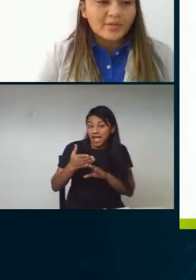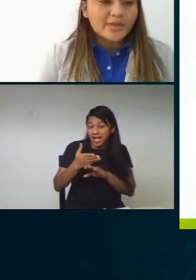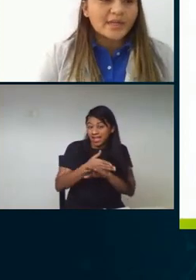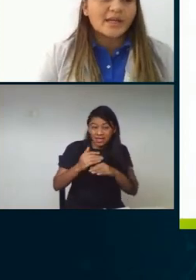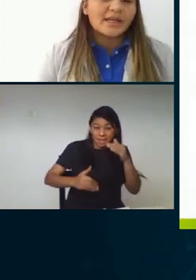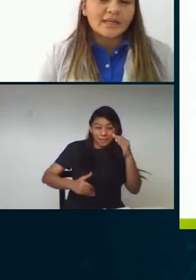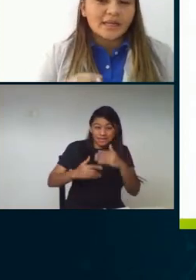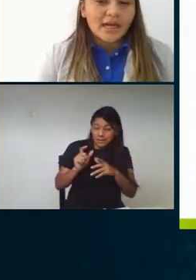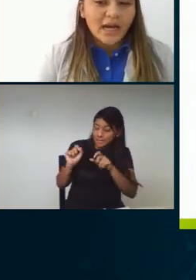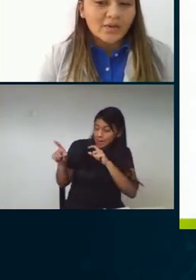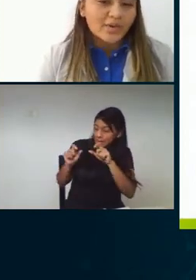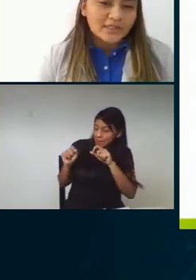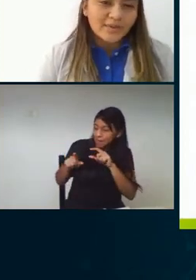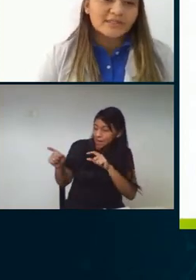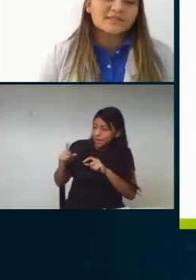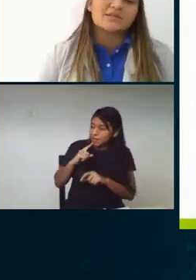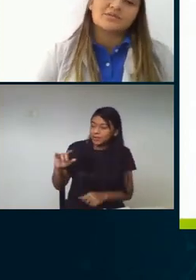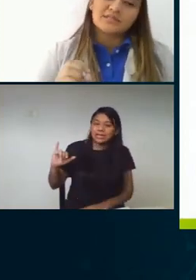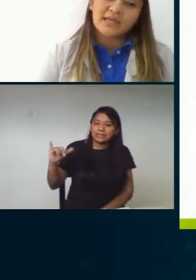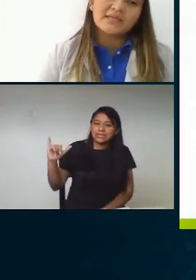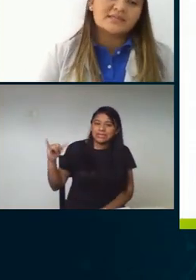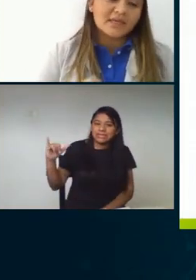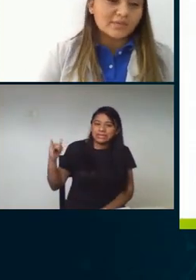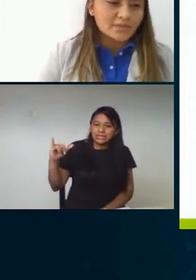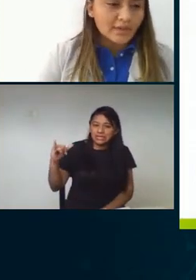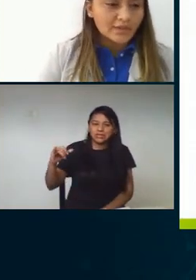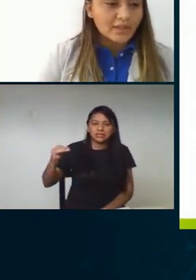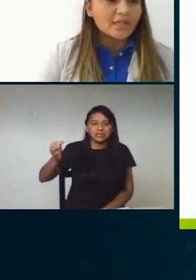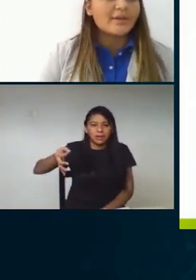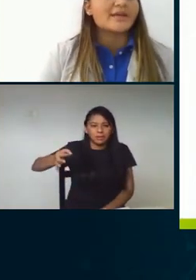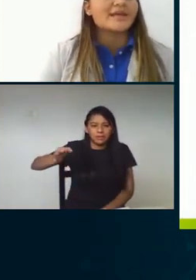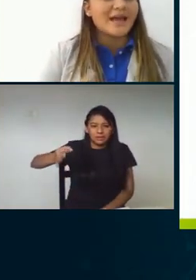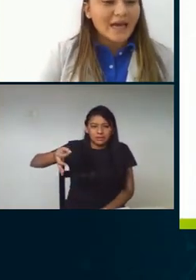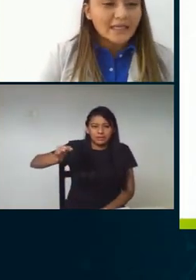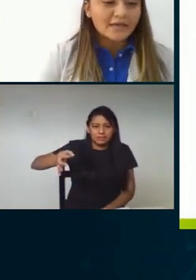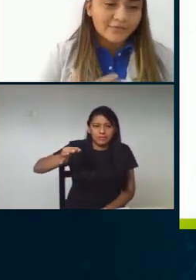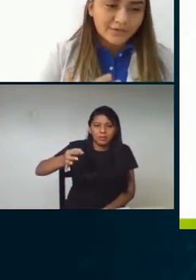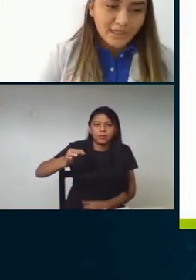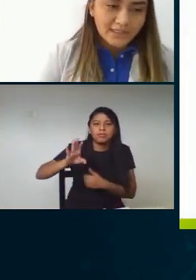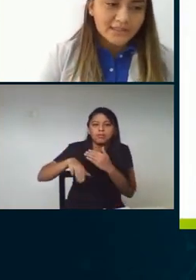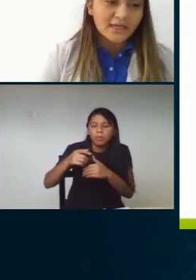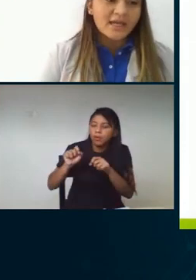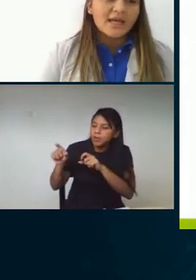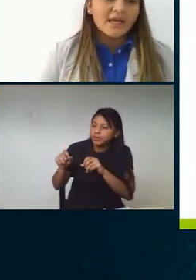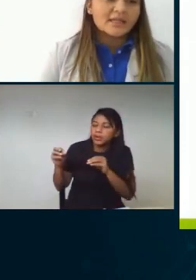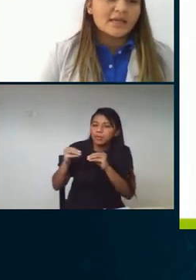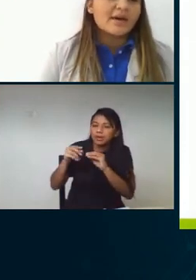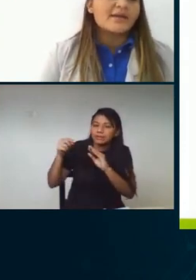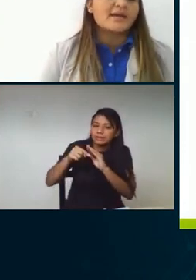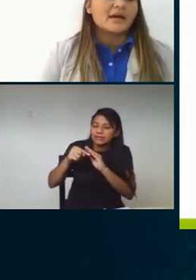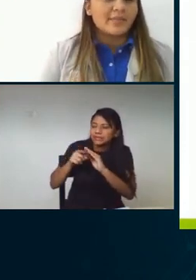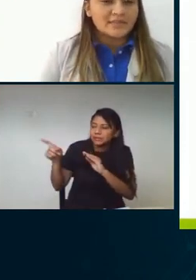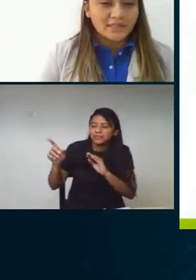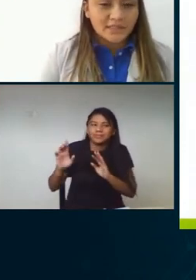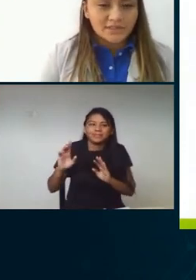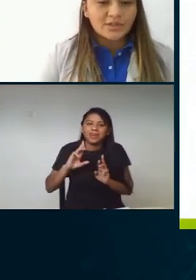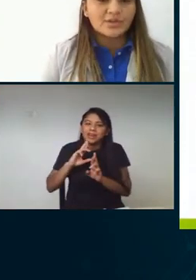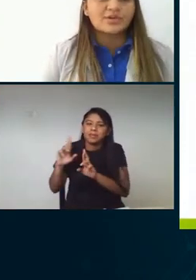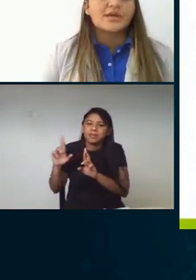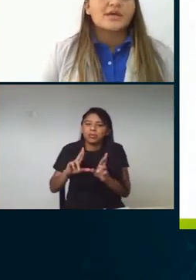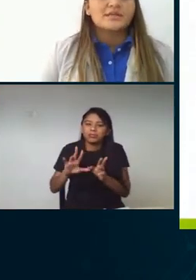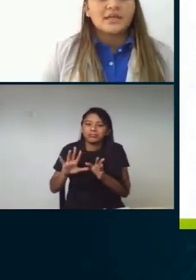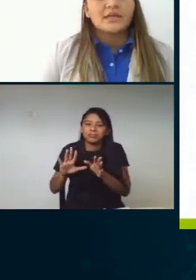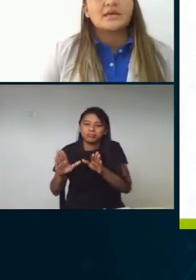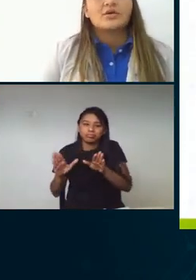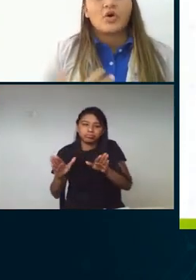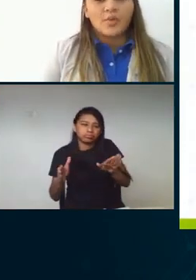ahí predomina algunas veces, entonces ahí seguimos hablando del tema de que hay que fortalecer el tema de